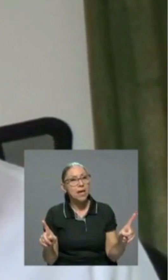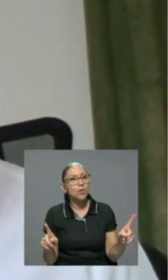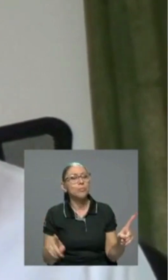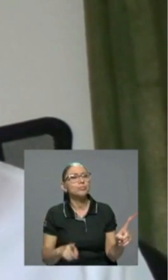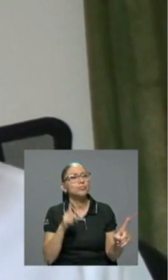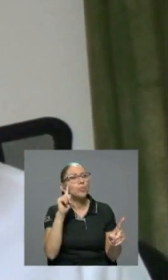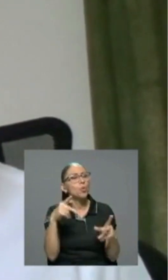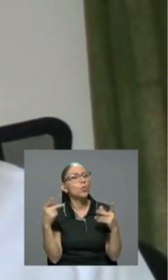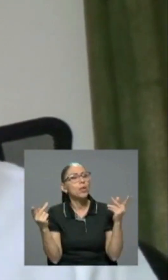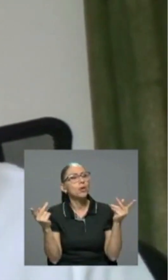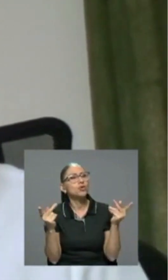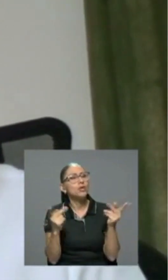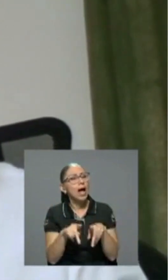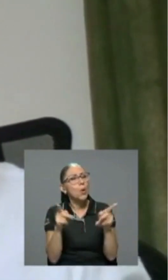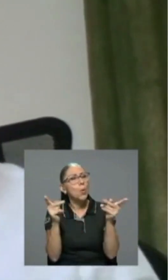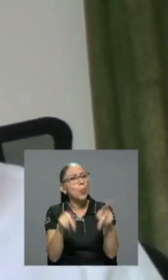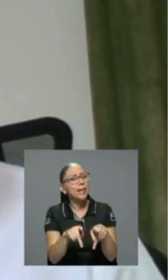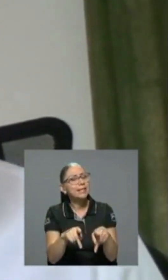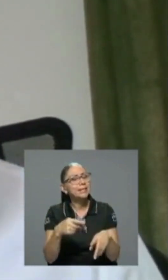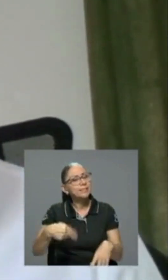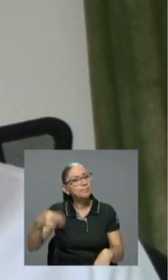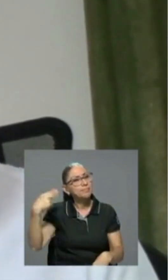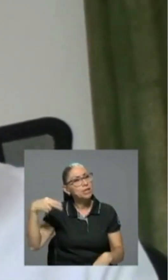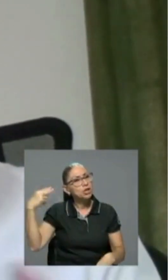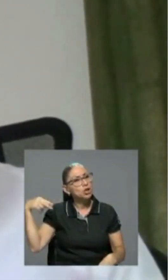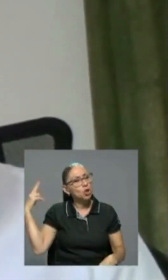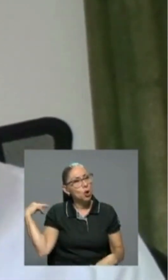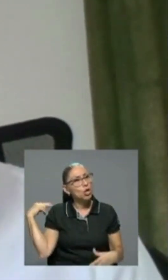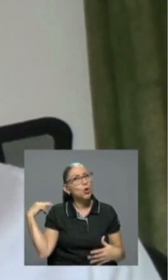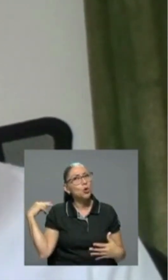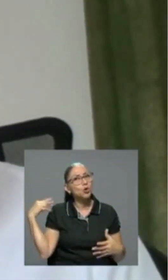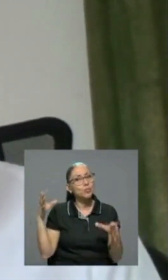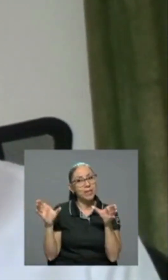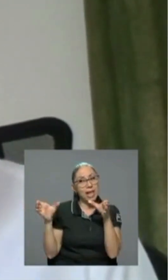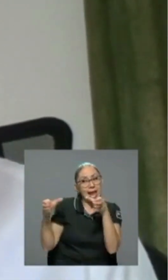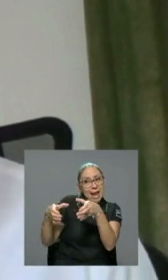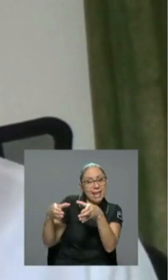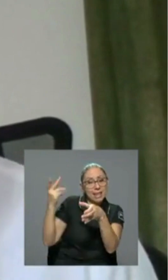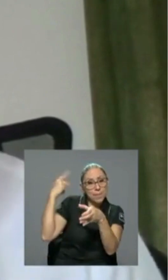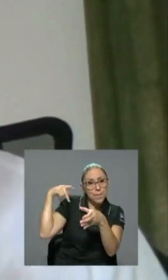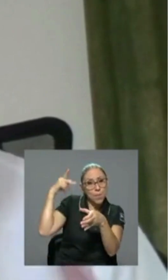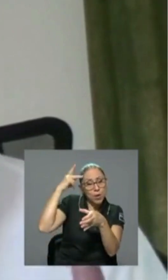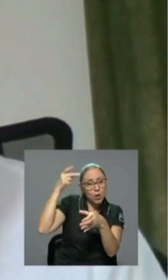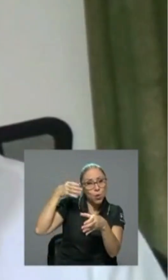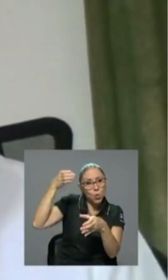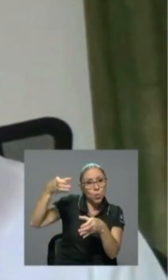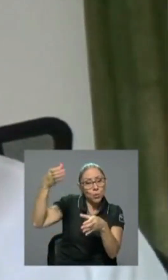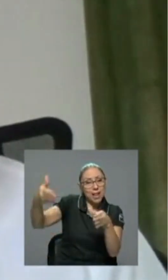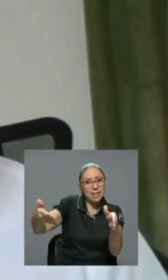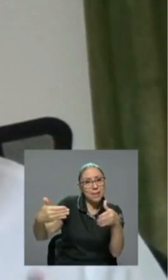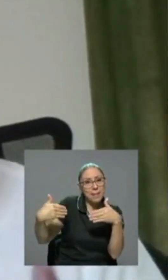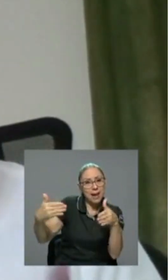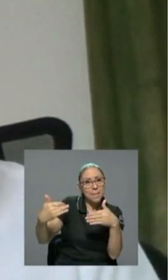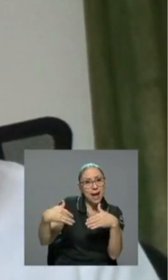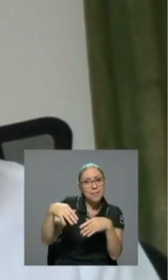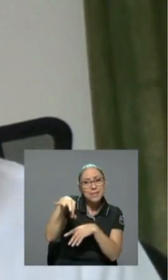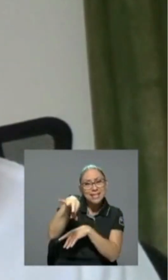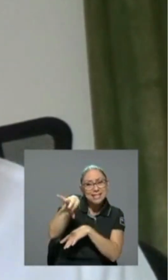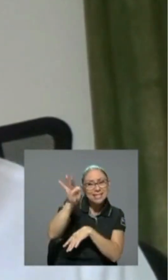acontecimientos históricos que Panamá o que la élite político-cultural de Panamá selecciona como